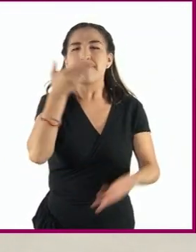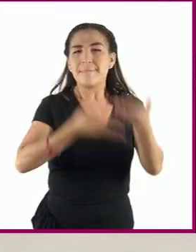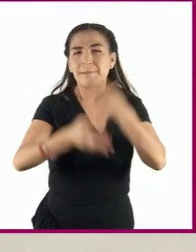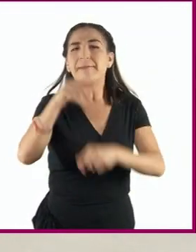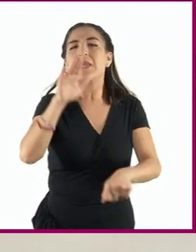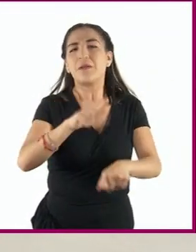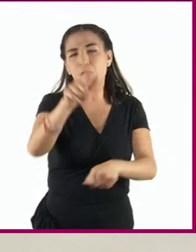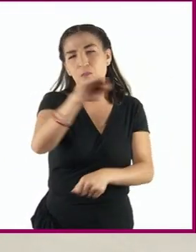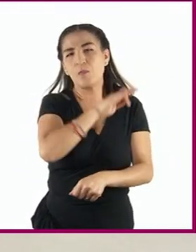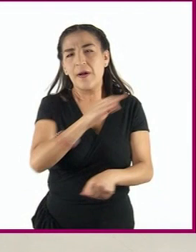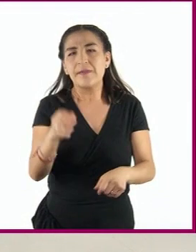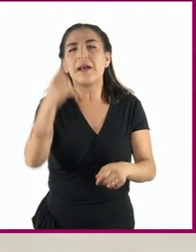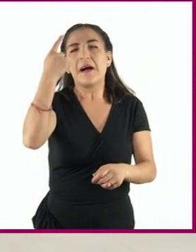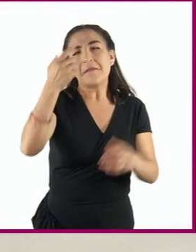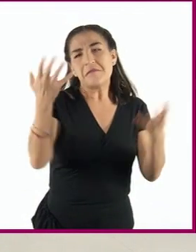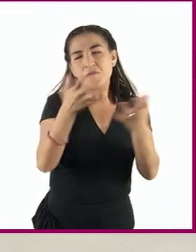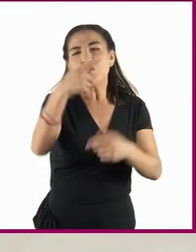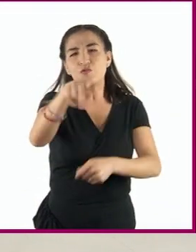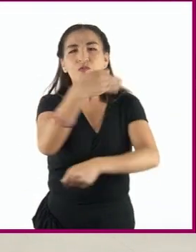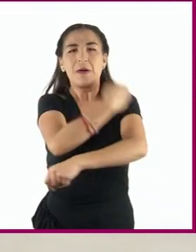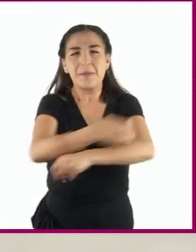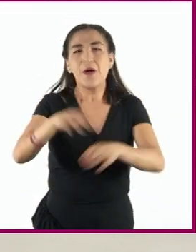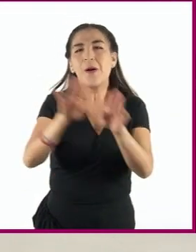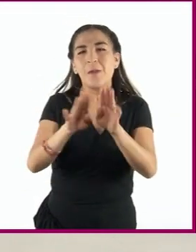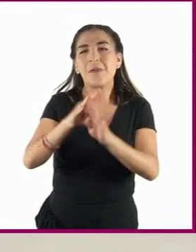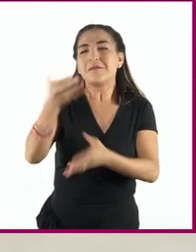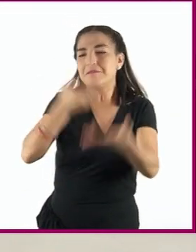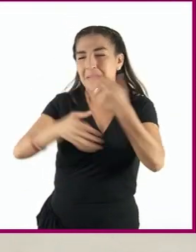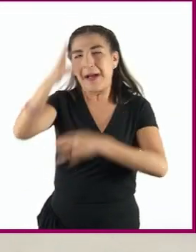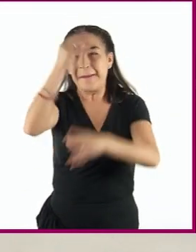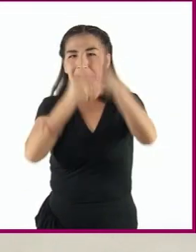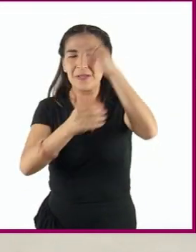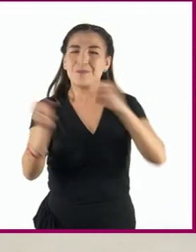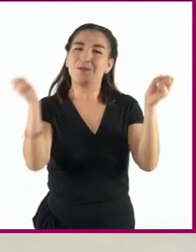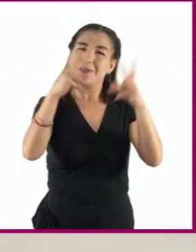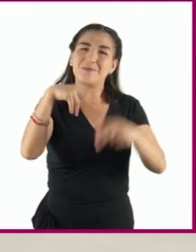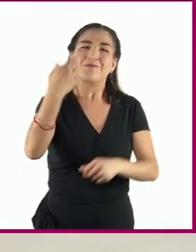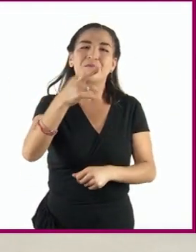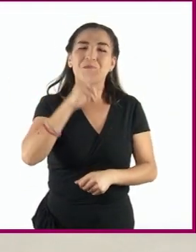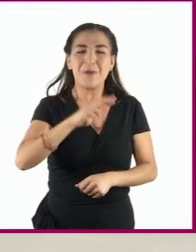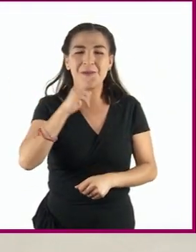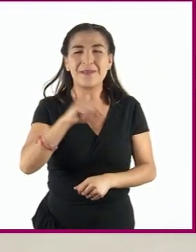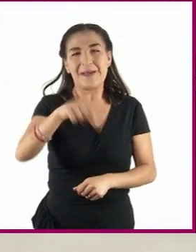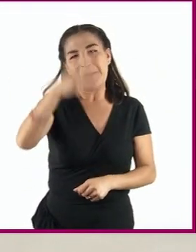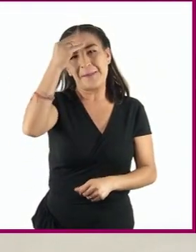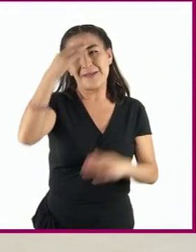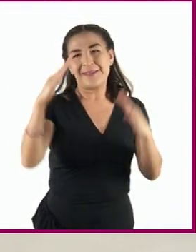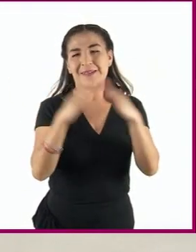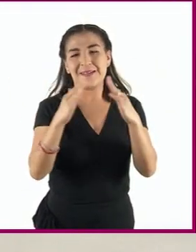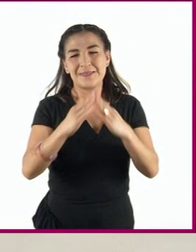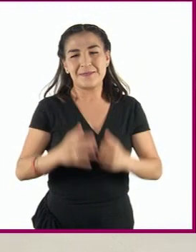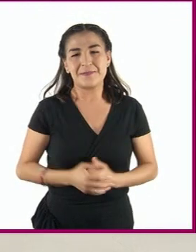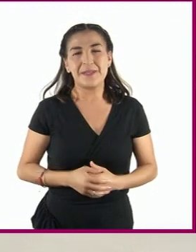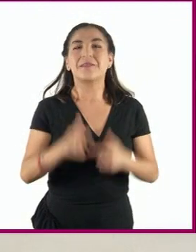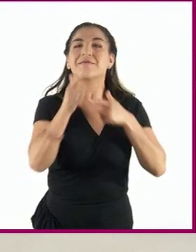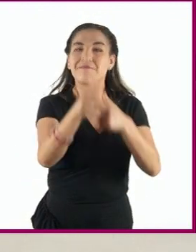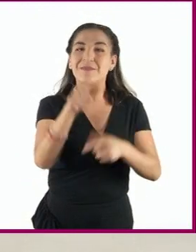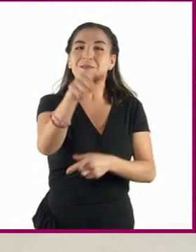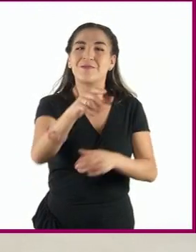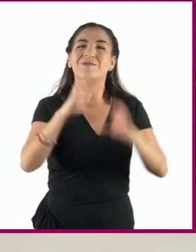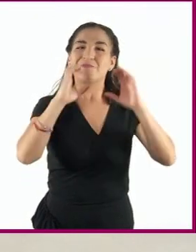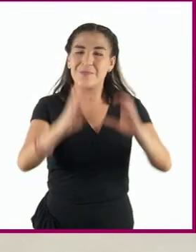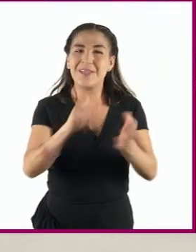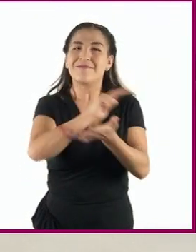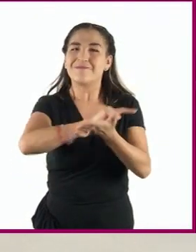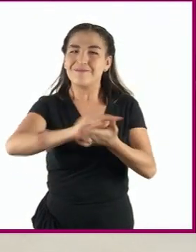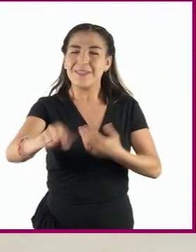y aplicar con su familia sus aprendizajes. Nos vemos la próxima vez en Aprende en Casa y recuerden seguir con las